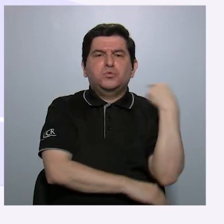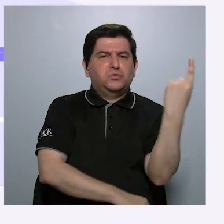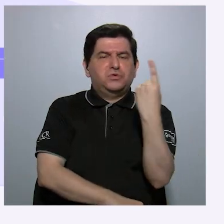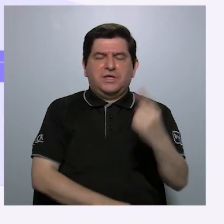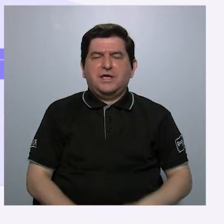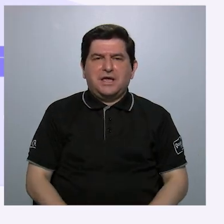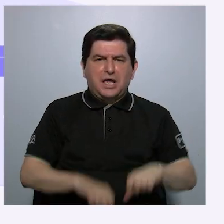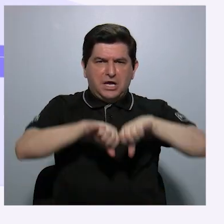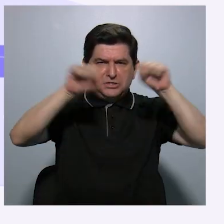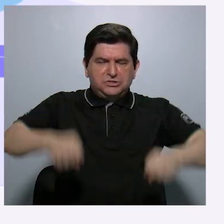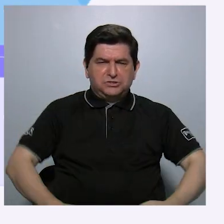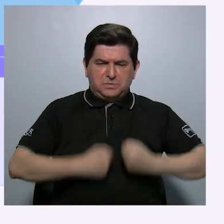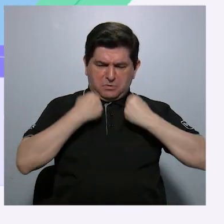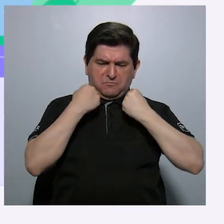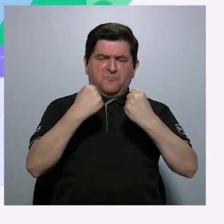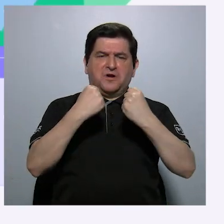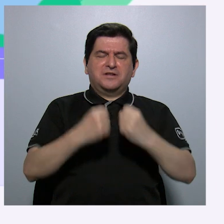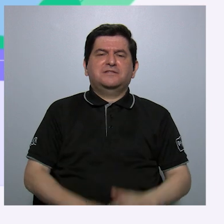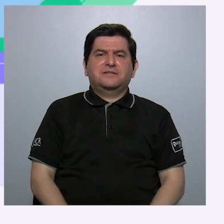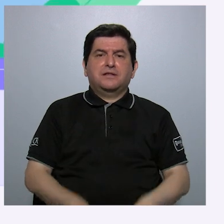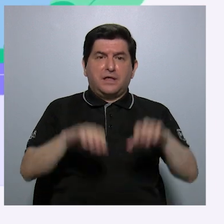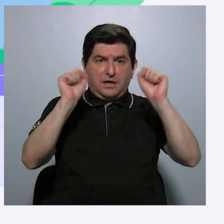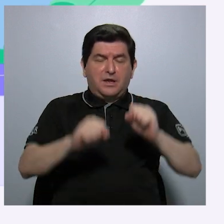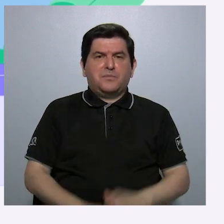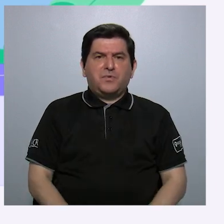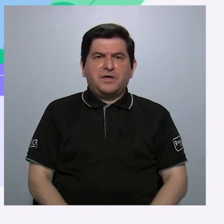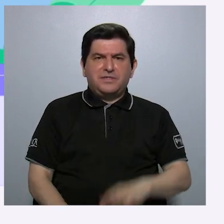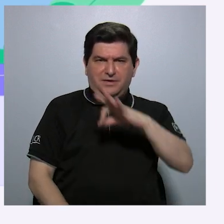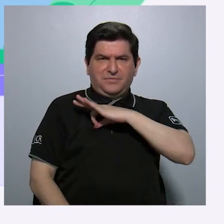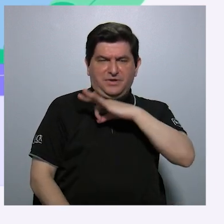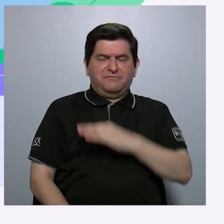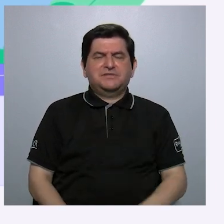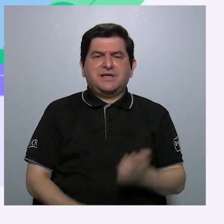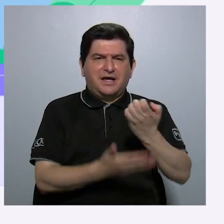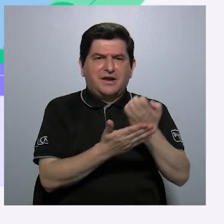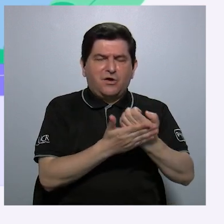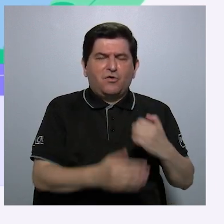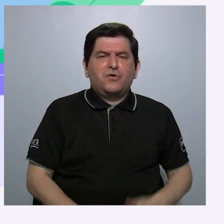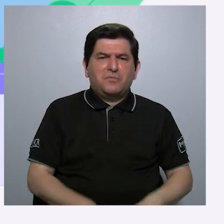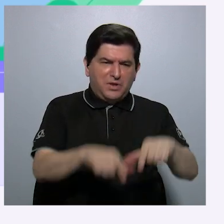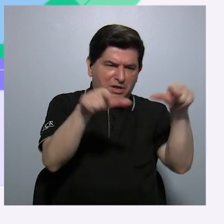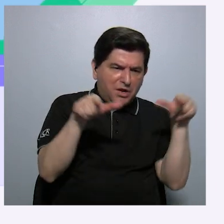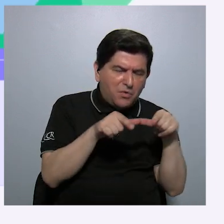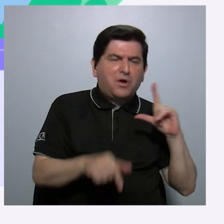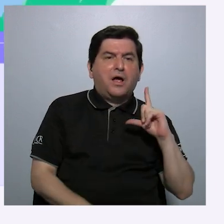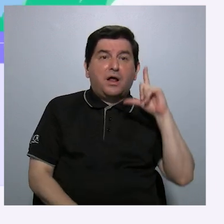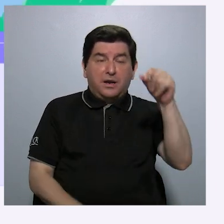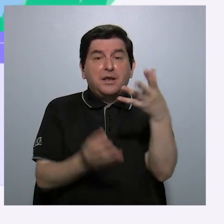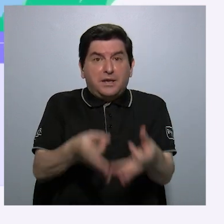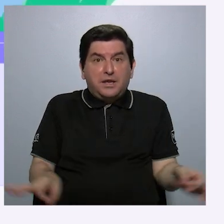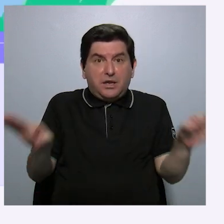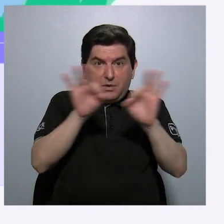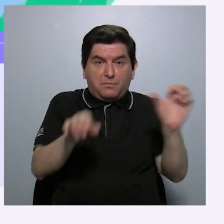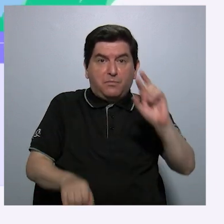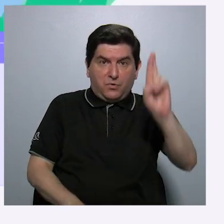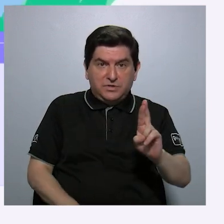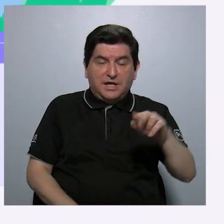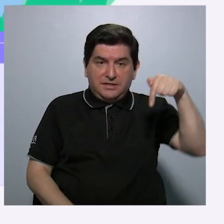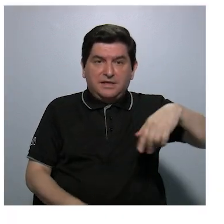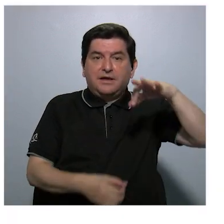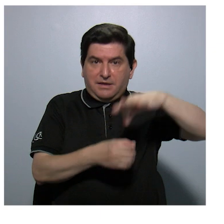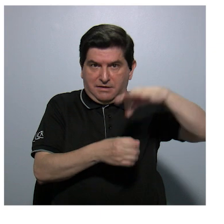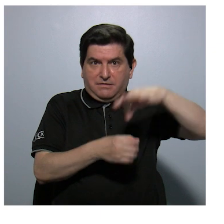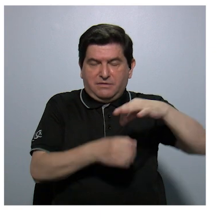que sea un sistema robusto, que venga a enriquecer las economías locales, economías rurales, muy importante aquí en Costa Rica en el sector